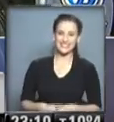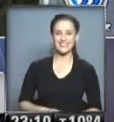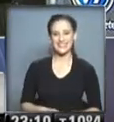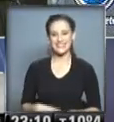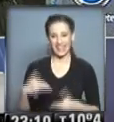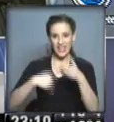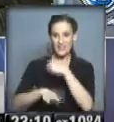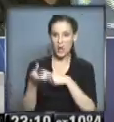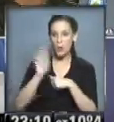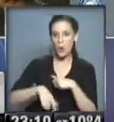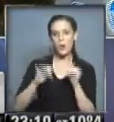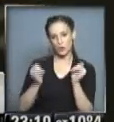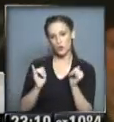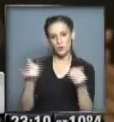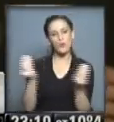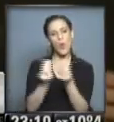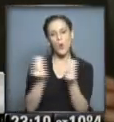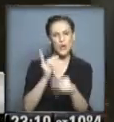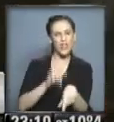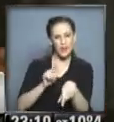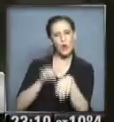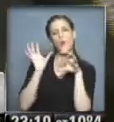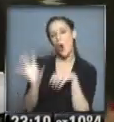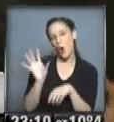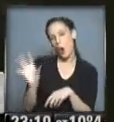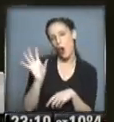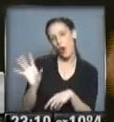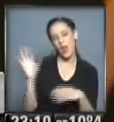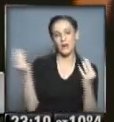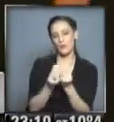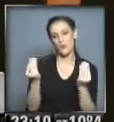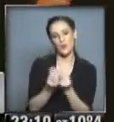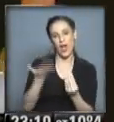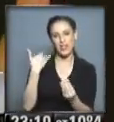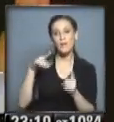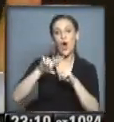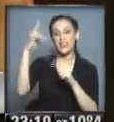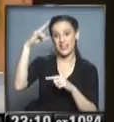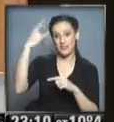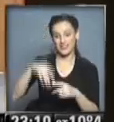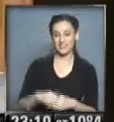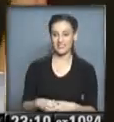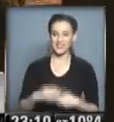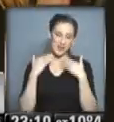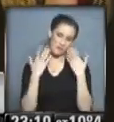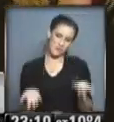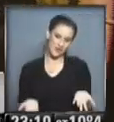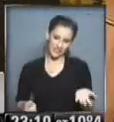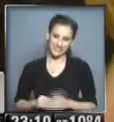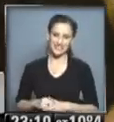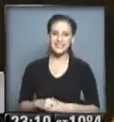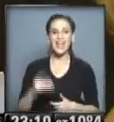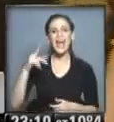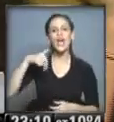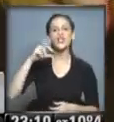a volver en mucho mucho tiempo se rieron de nosotros bueno pero no importa que estamos que es normal de